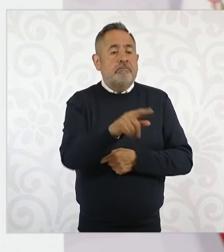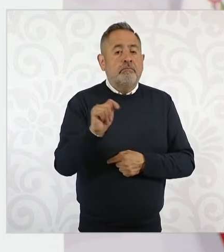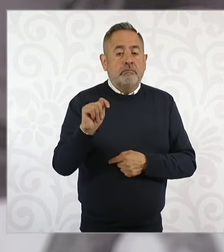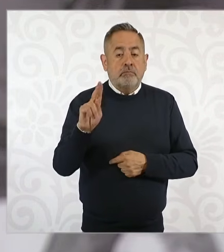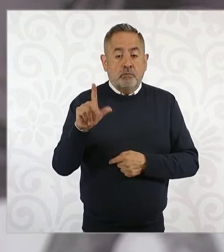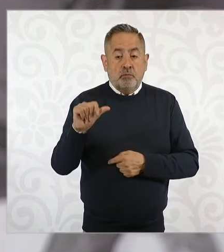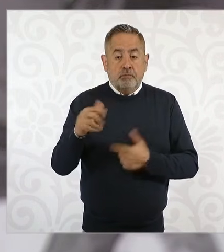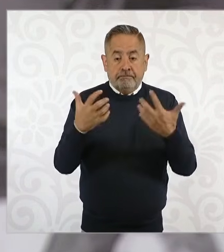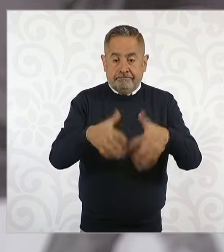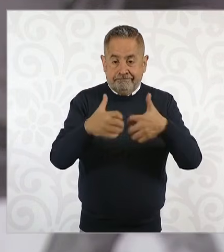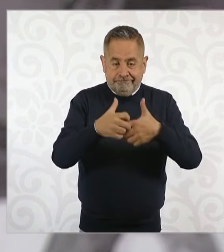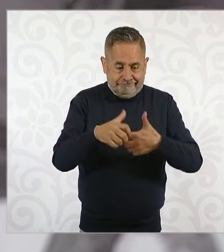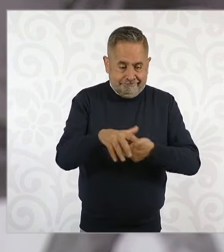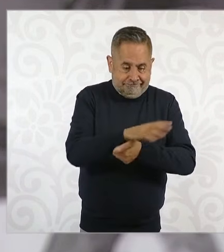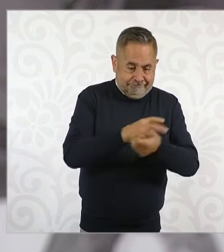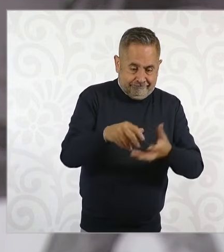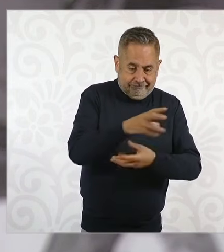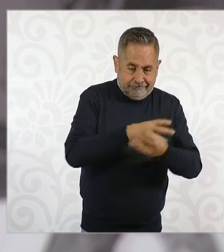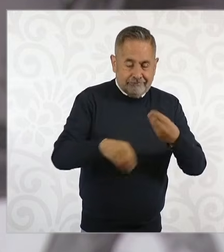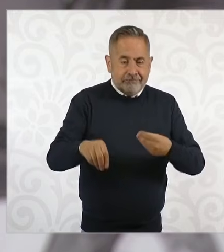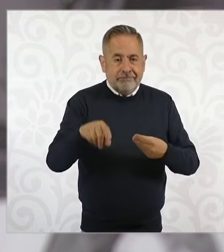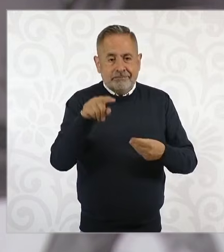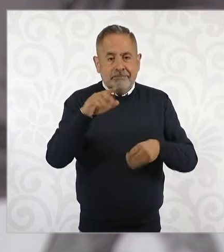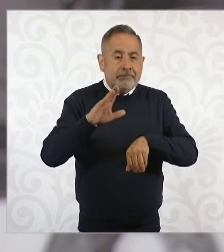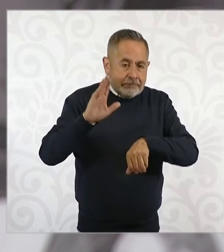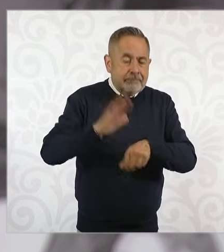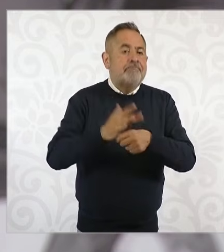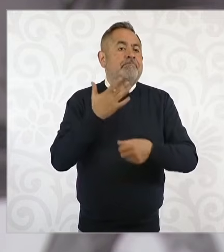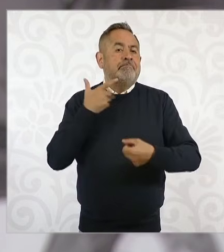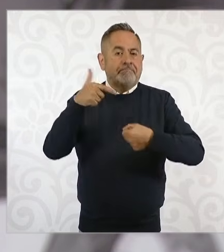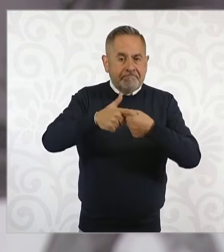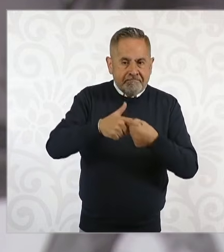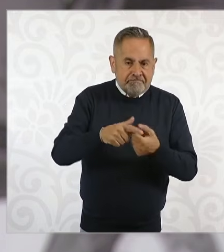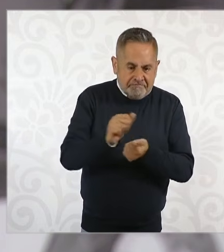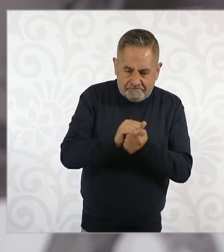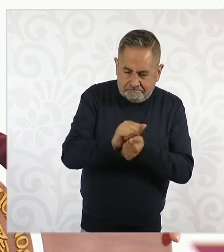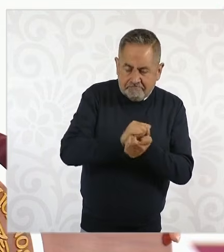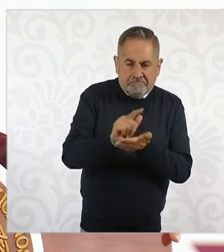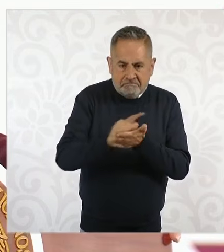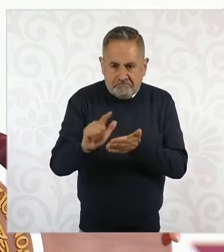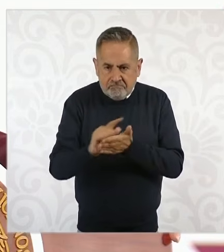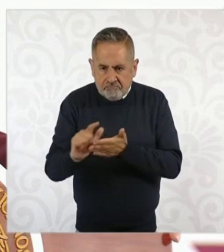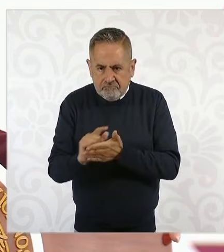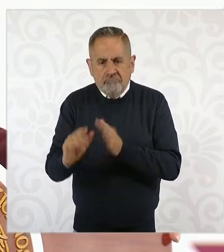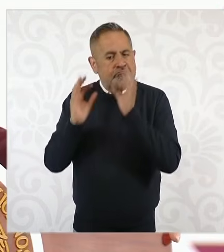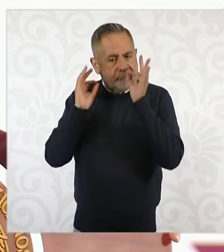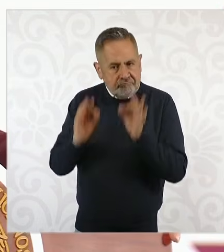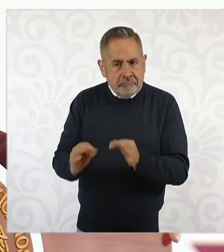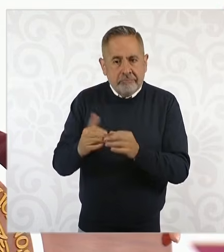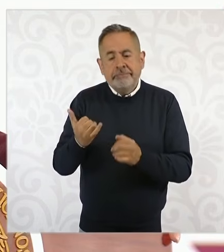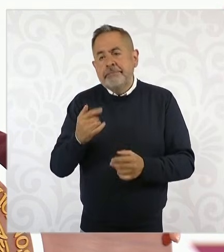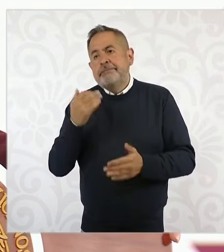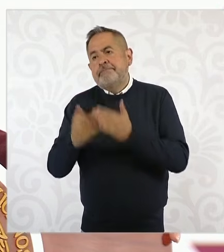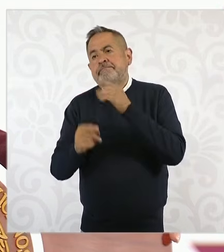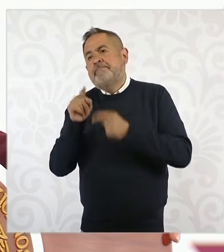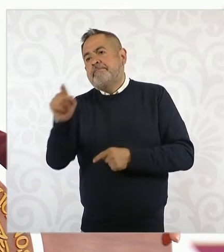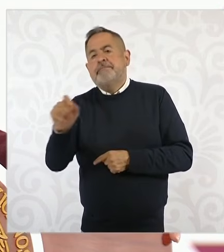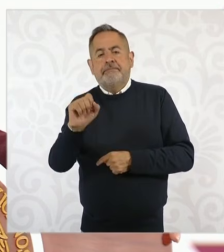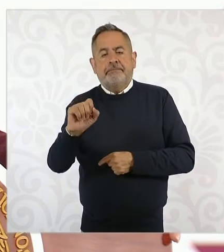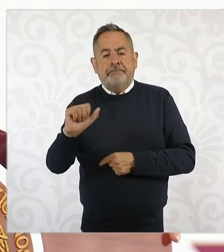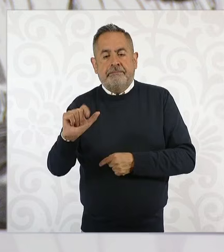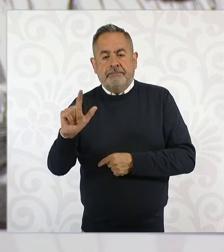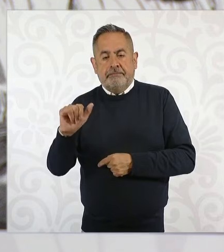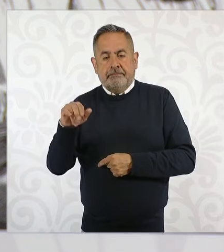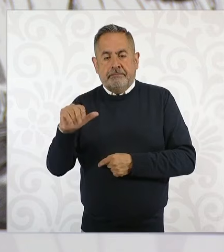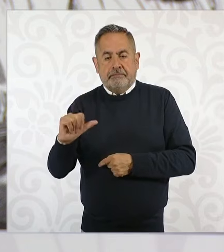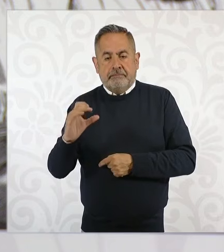va muy, muy avanzada, para poder producir más gasolina y menos combustóleo, y la de Salina Cruz, que